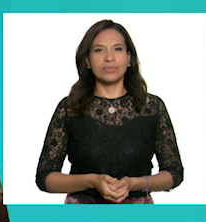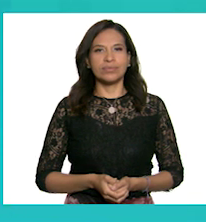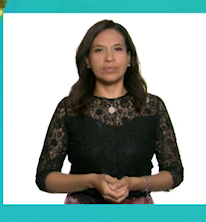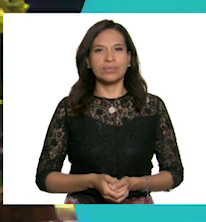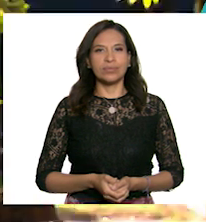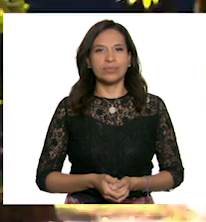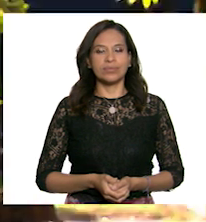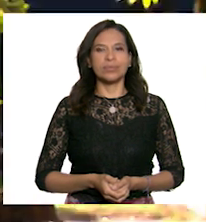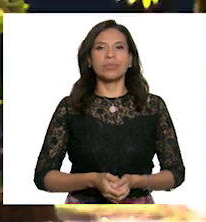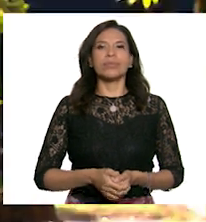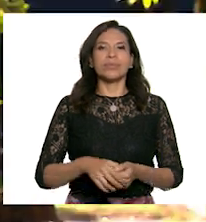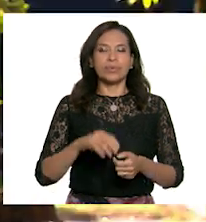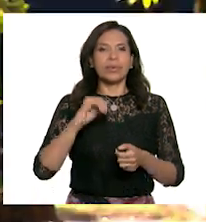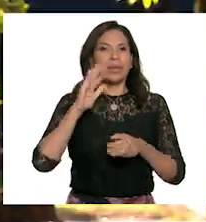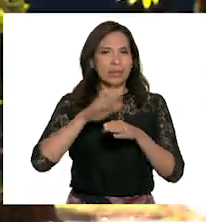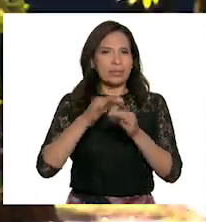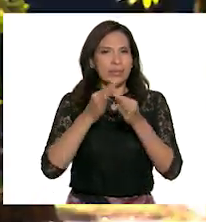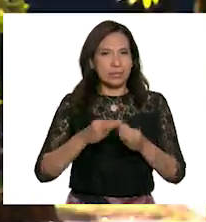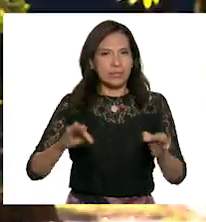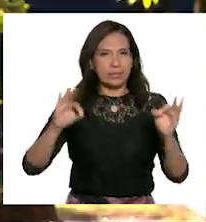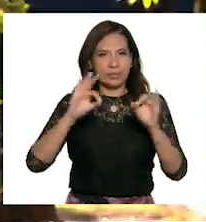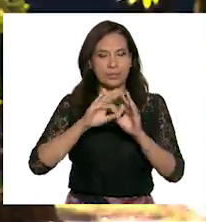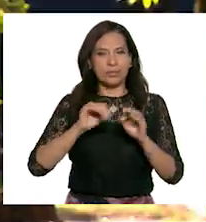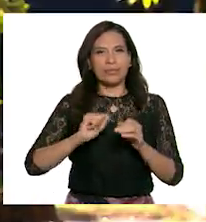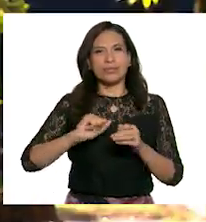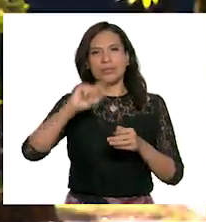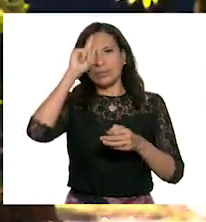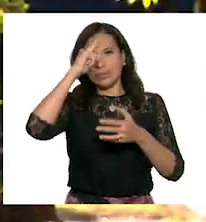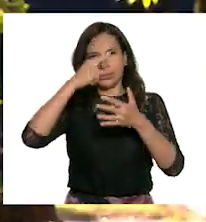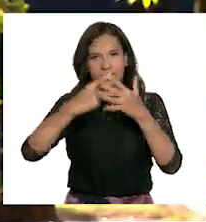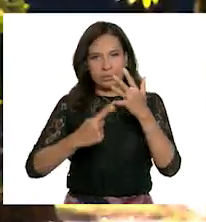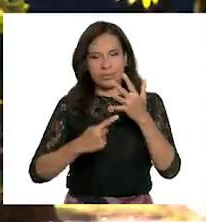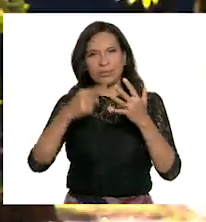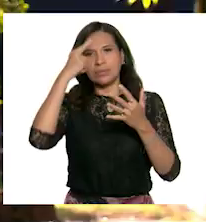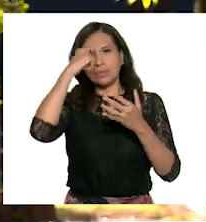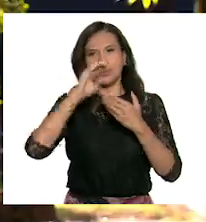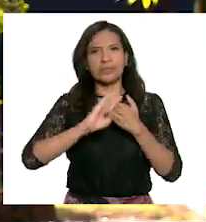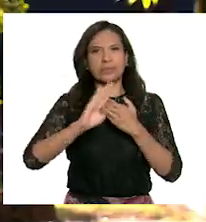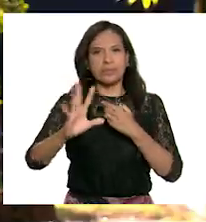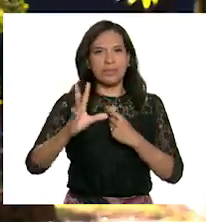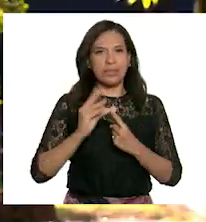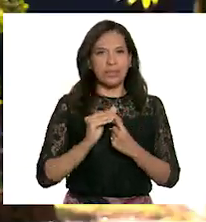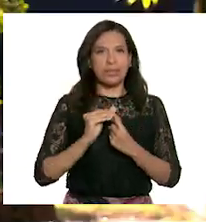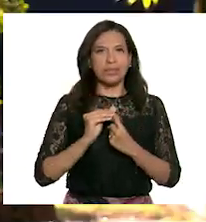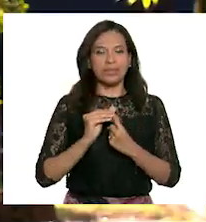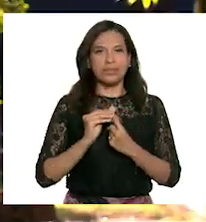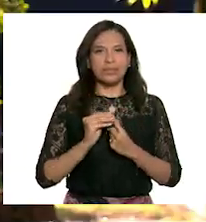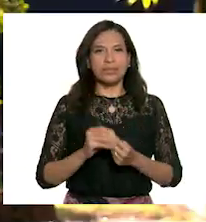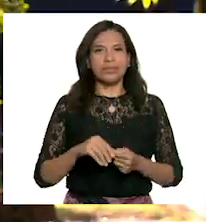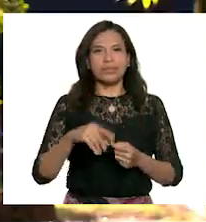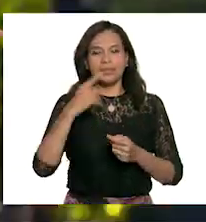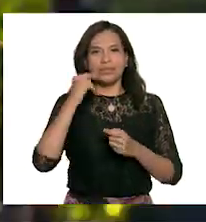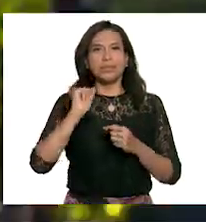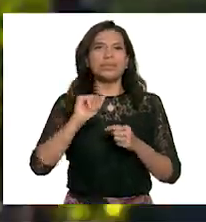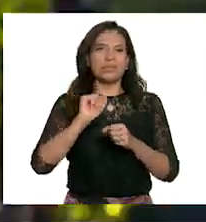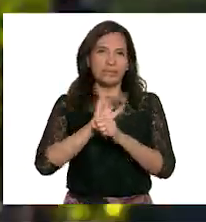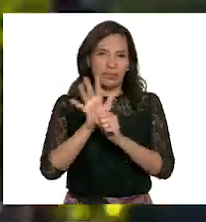Es muy importante continuar con las recomendaciones para evitar contagios de COVID.